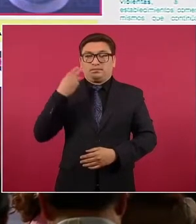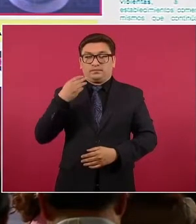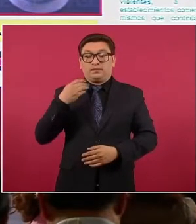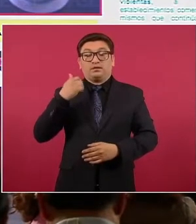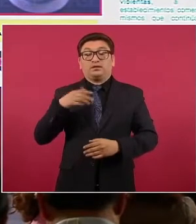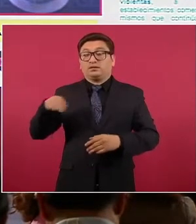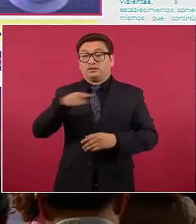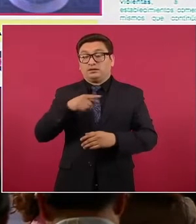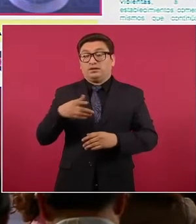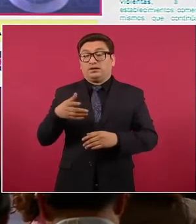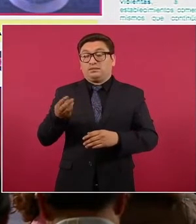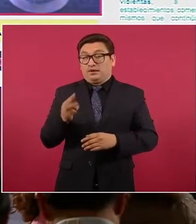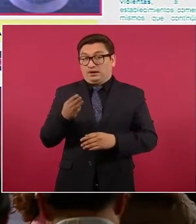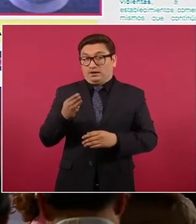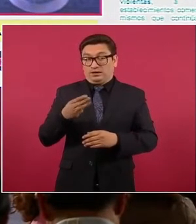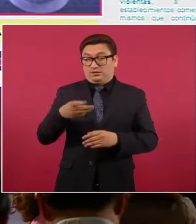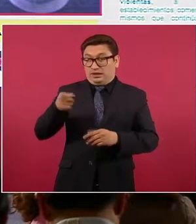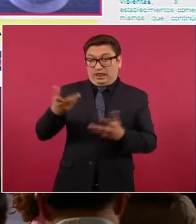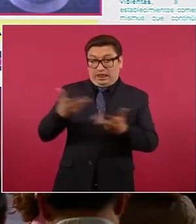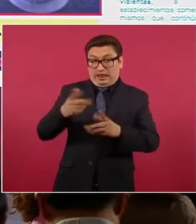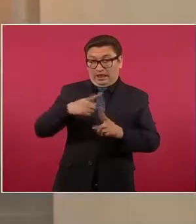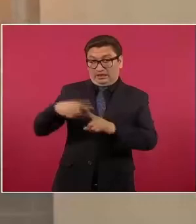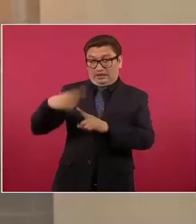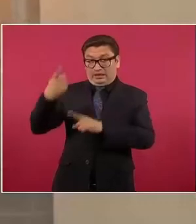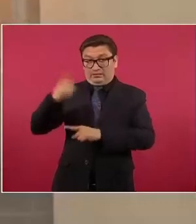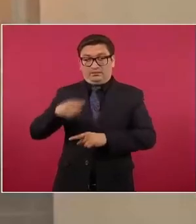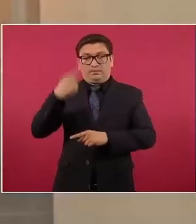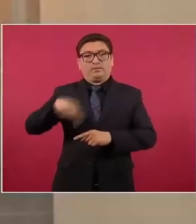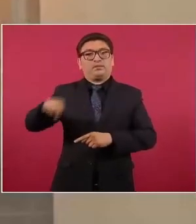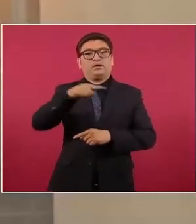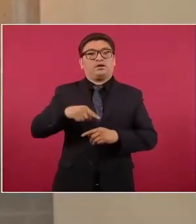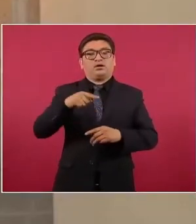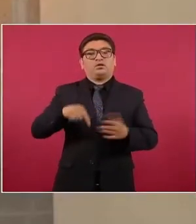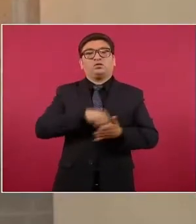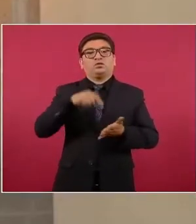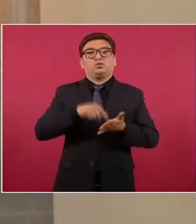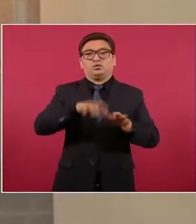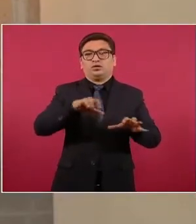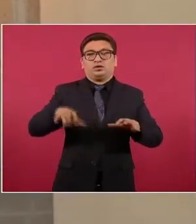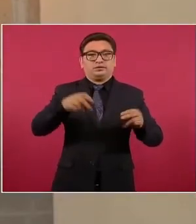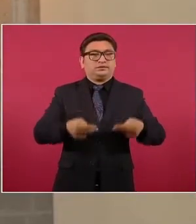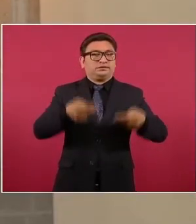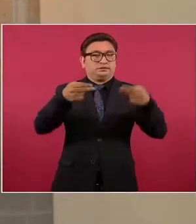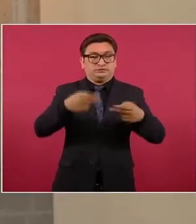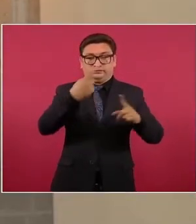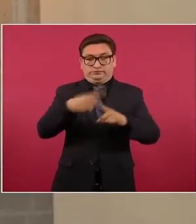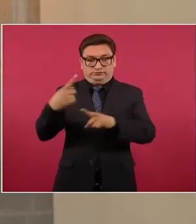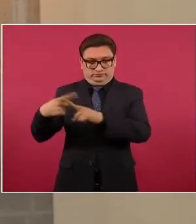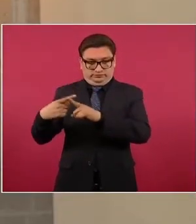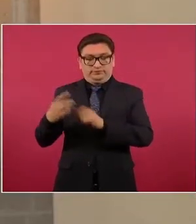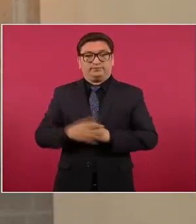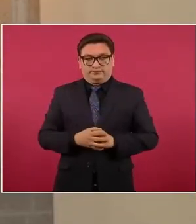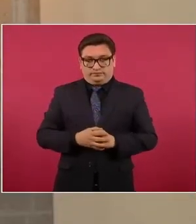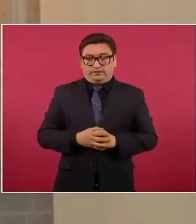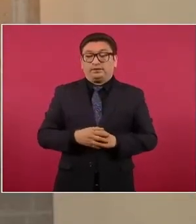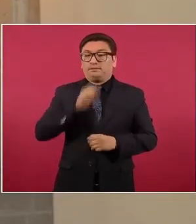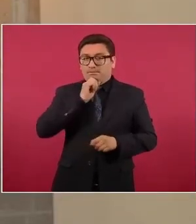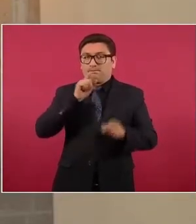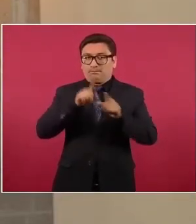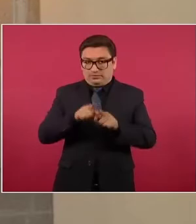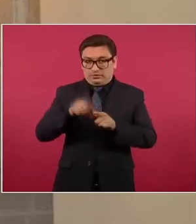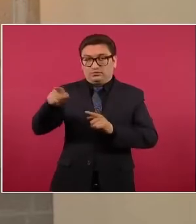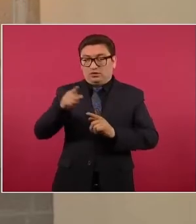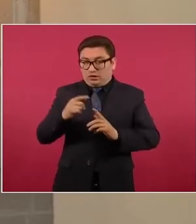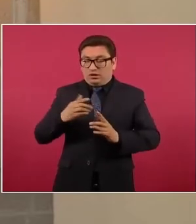ordenó diferentes acciones violentas a diferentes establecimientos comerciales y carpetas también de